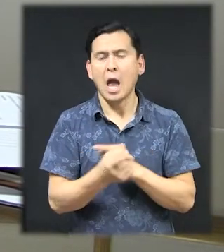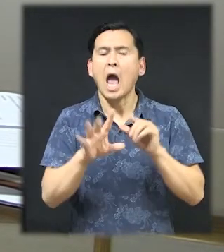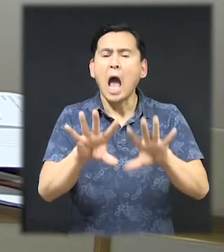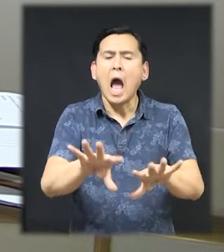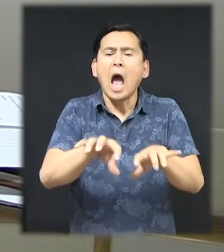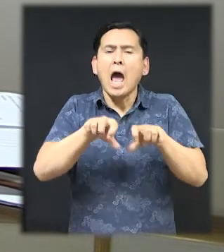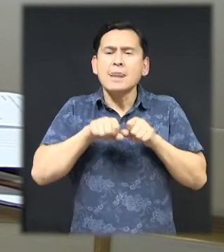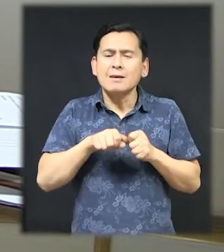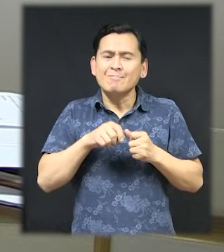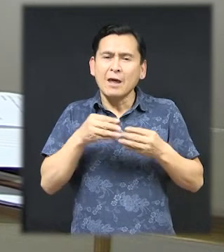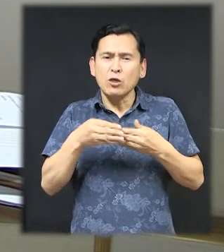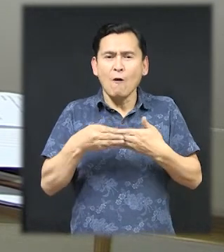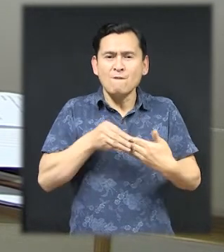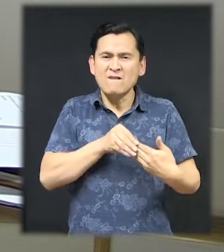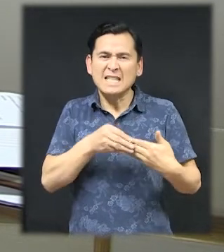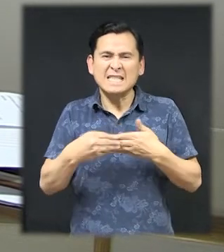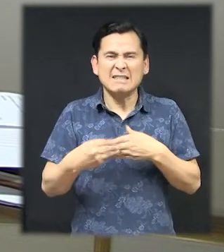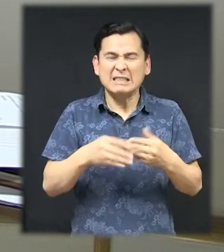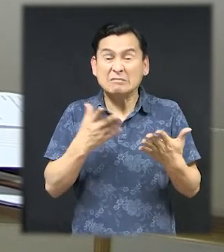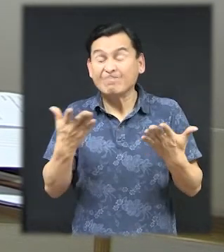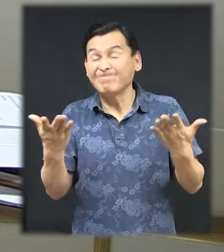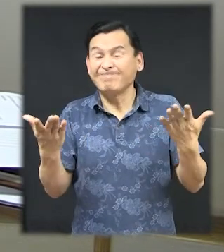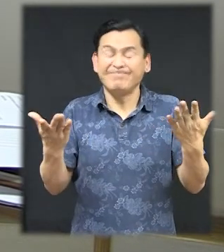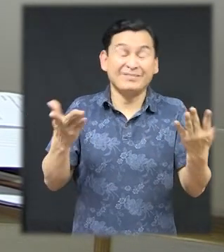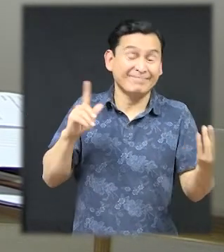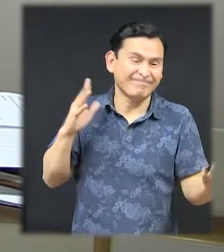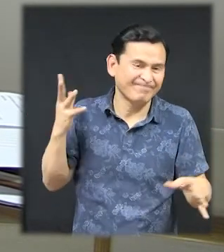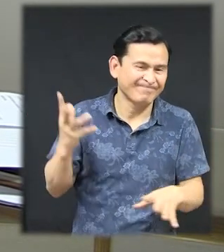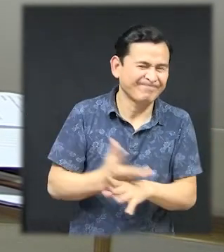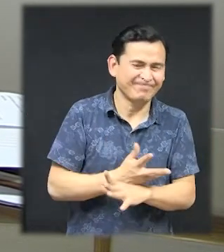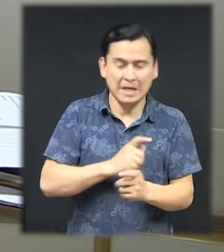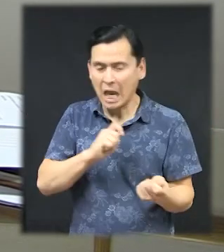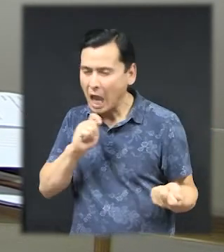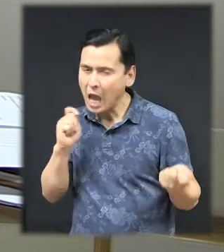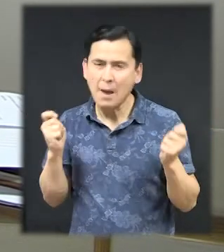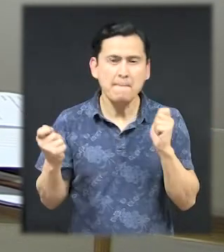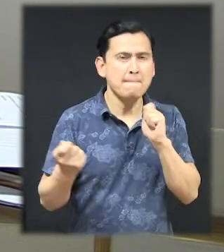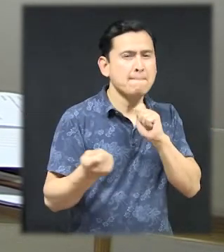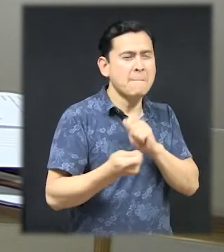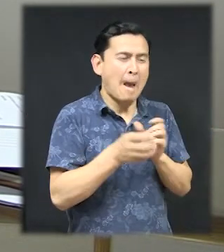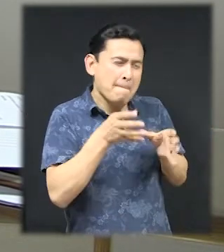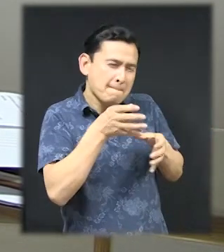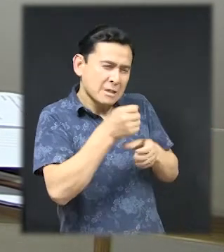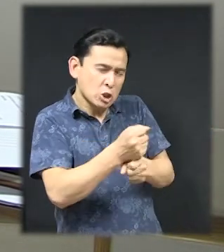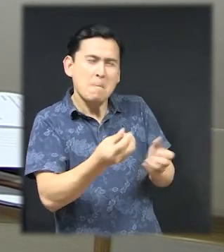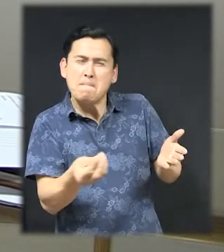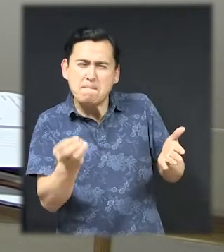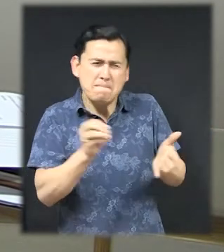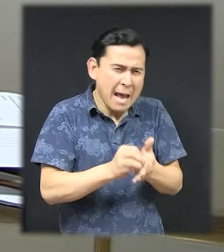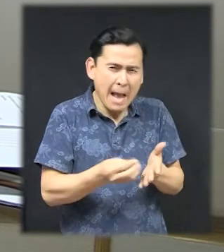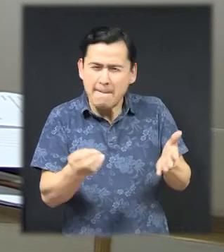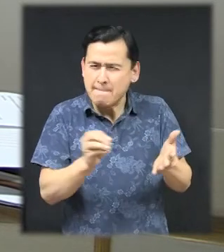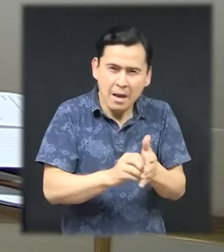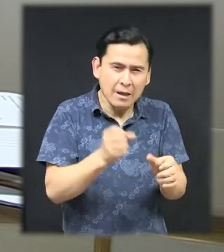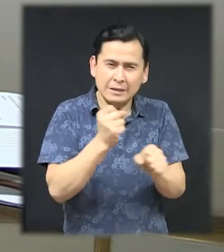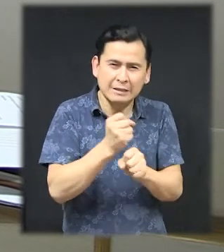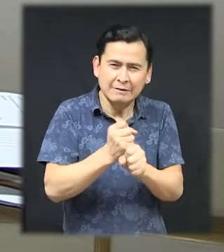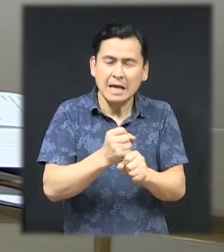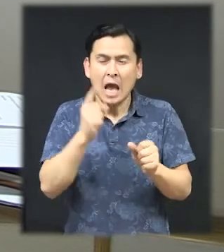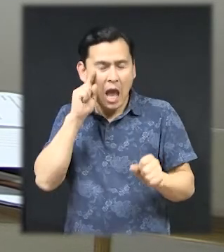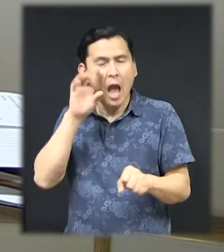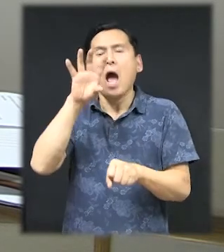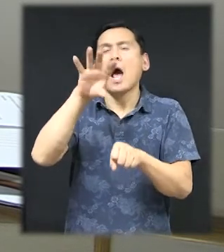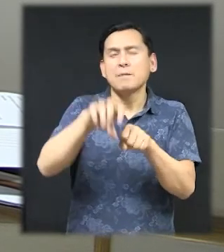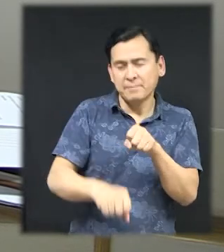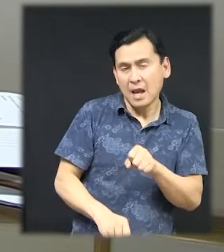gobierno regional y por el presupuesto de este establecimiento para enfrentar la pandemia. Y estoy hablando de recursos orientados